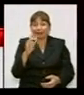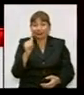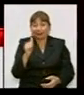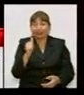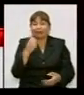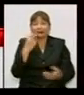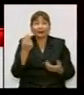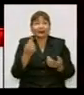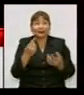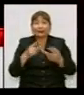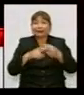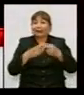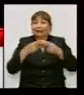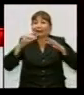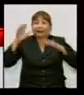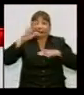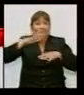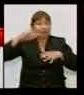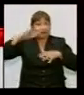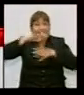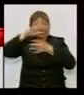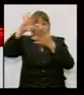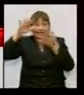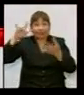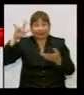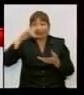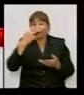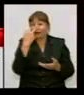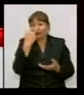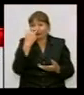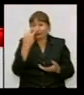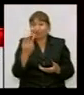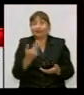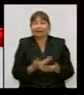el ciberespacio, como lo va a poder apreciar